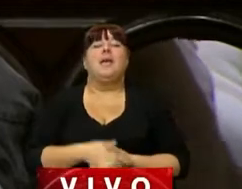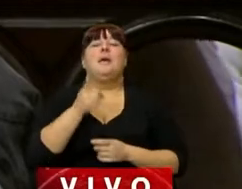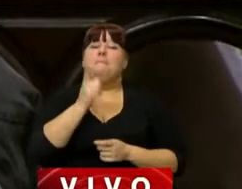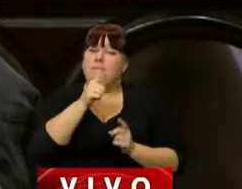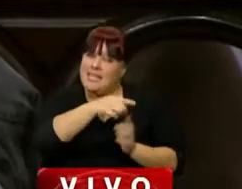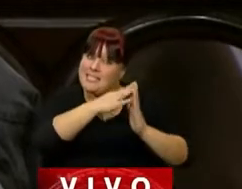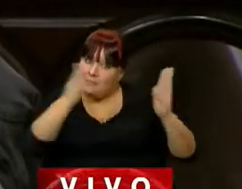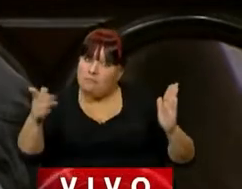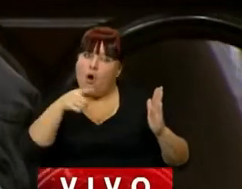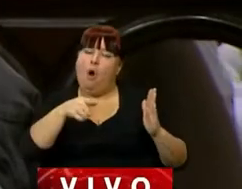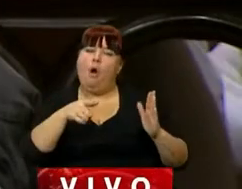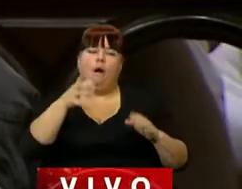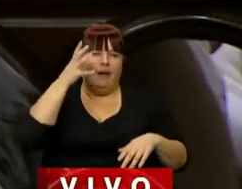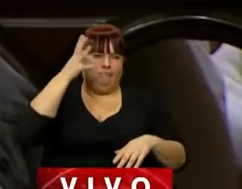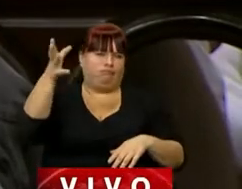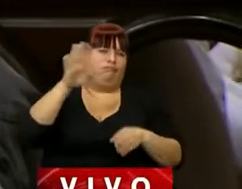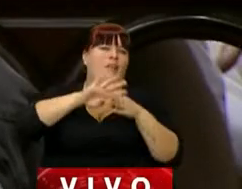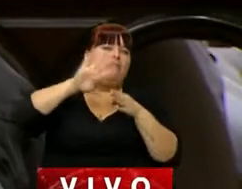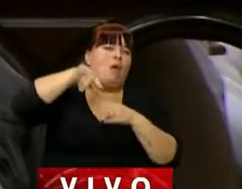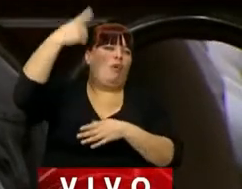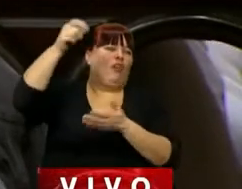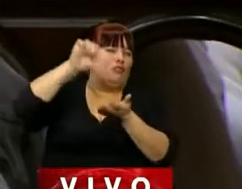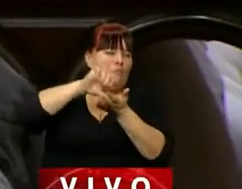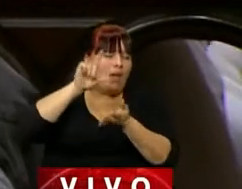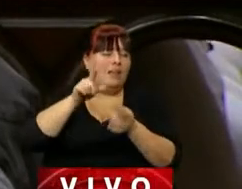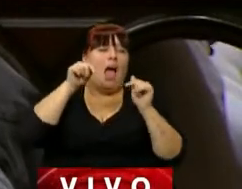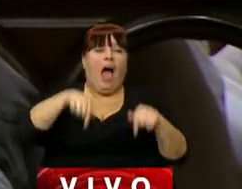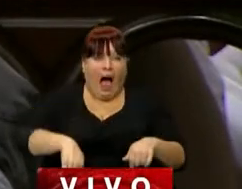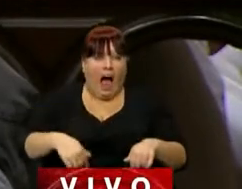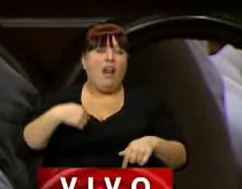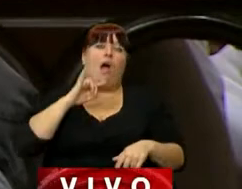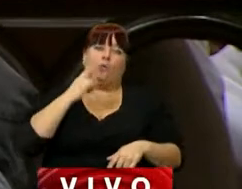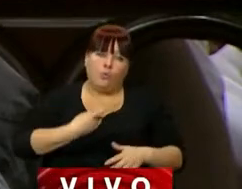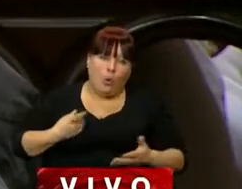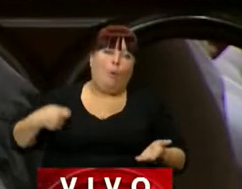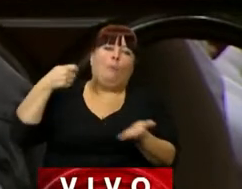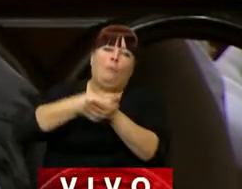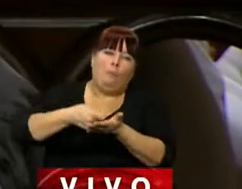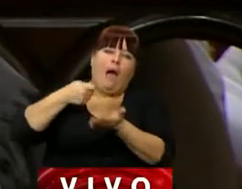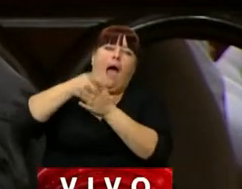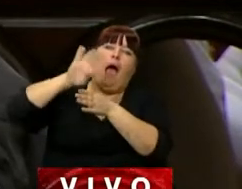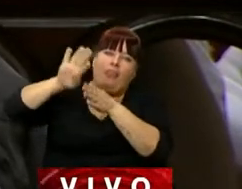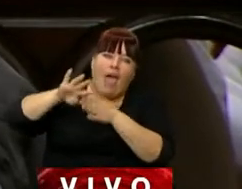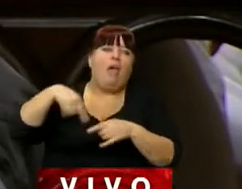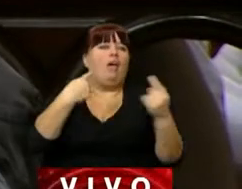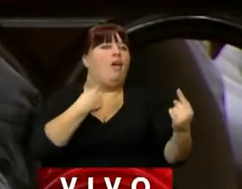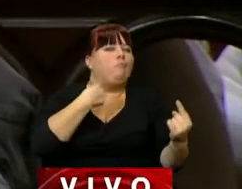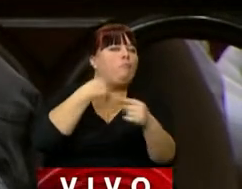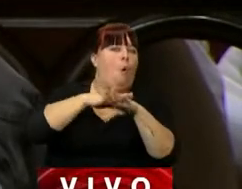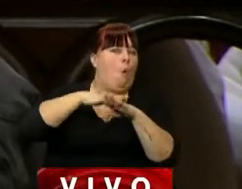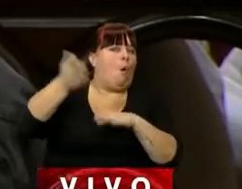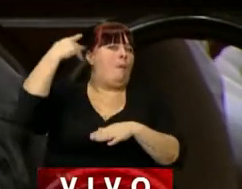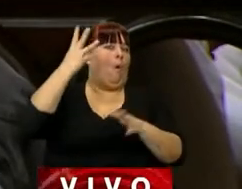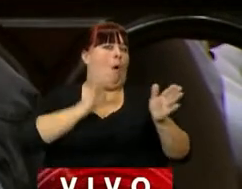se generó una enorme deuda externa y donde hoy estamos pagando muchas de esas consecuencias. Y el